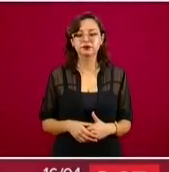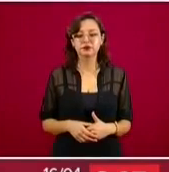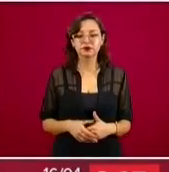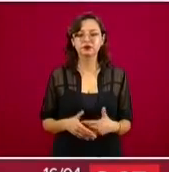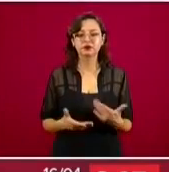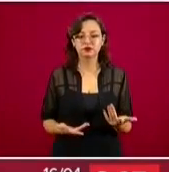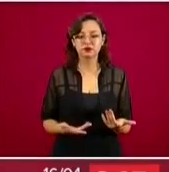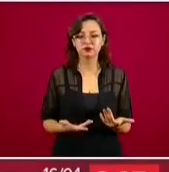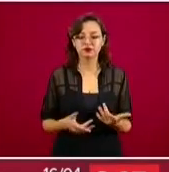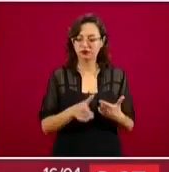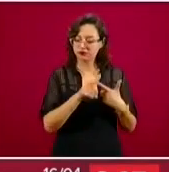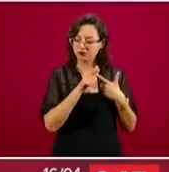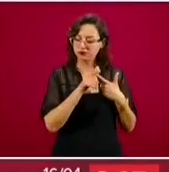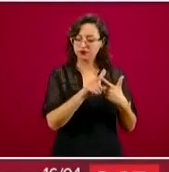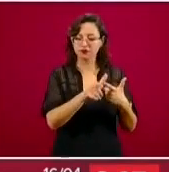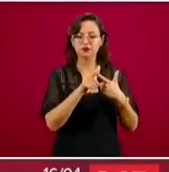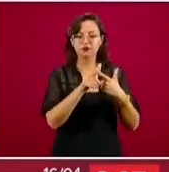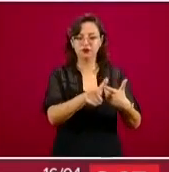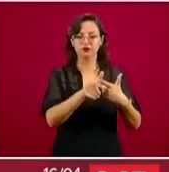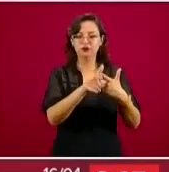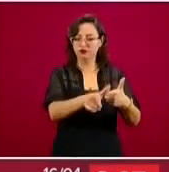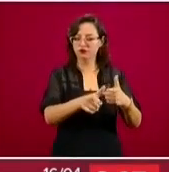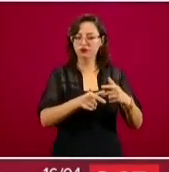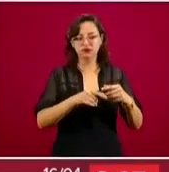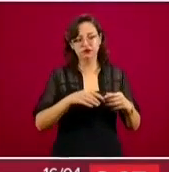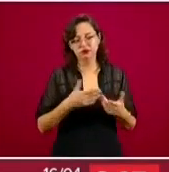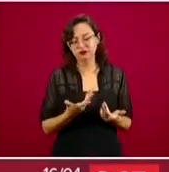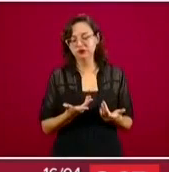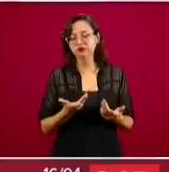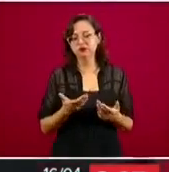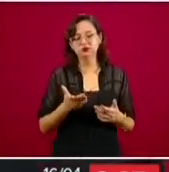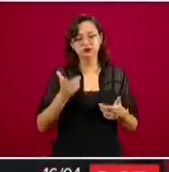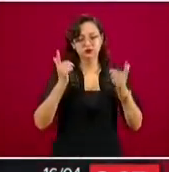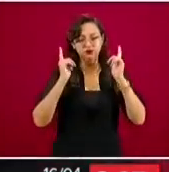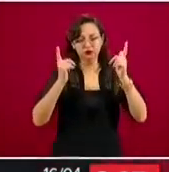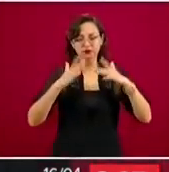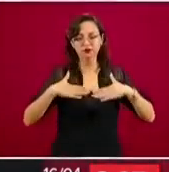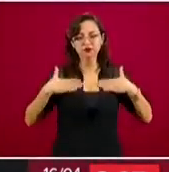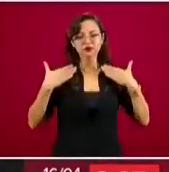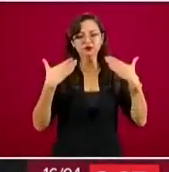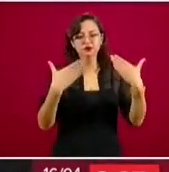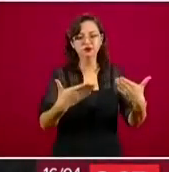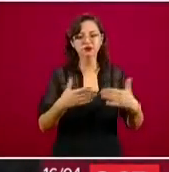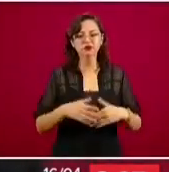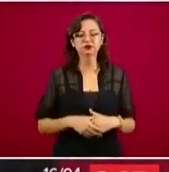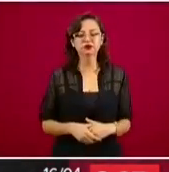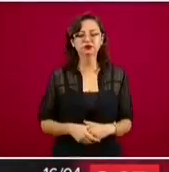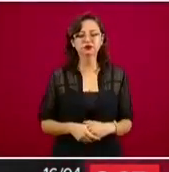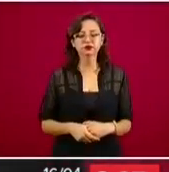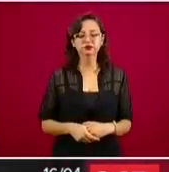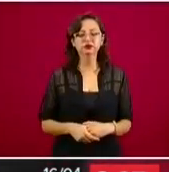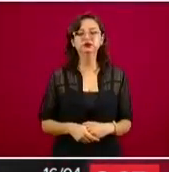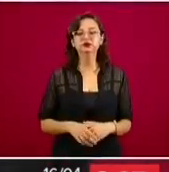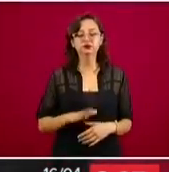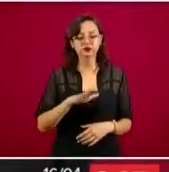va a ser como lo están proyectando los especialistas. Que por cierto, a ver si